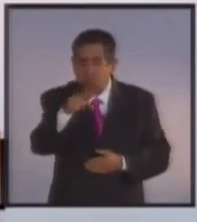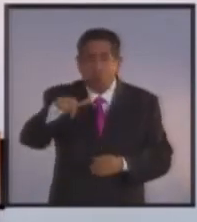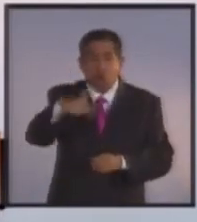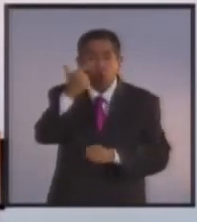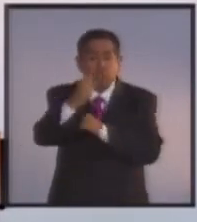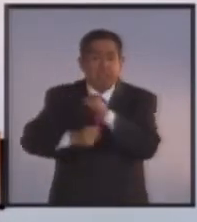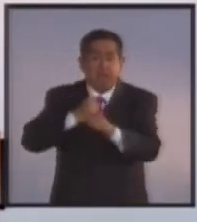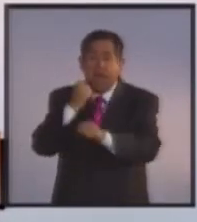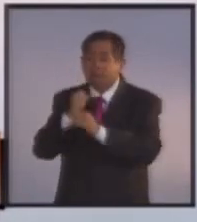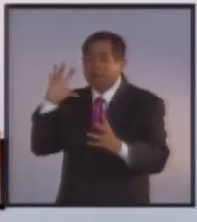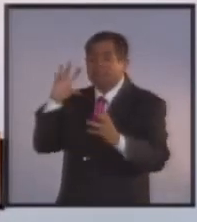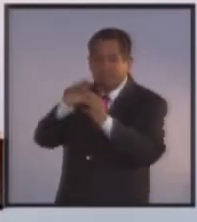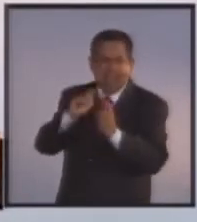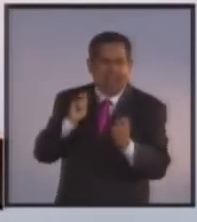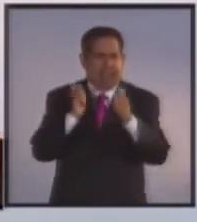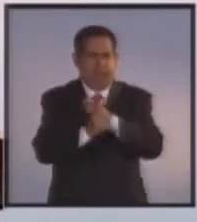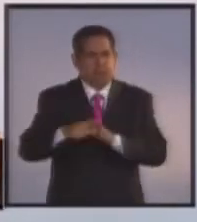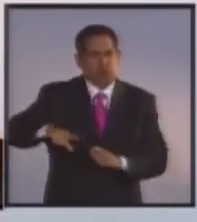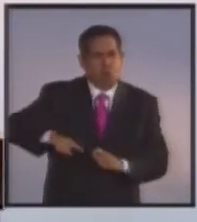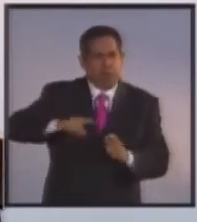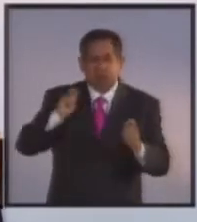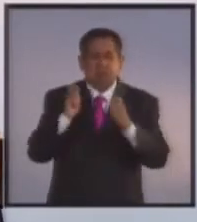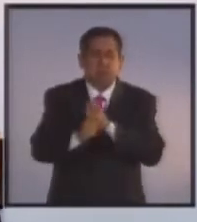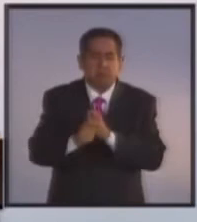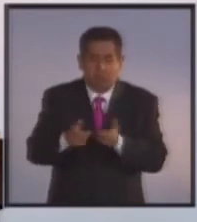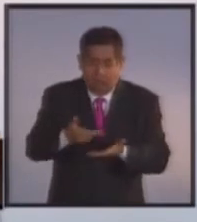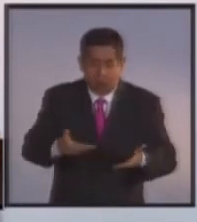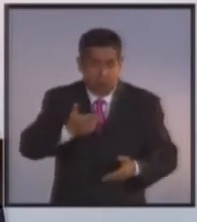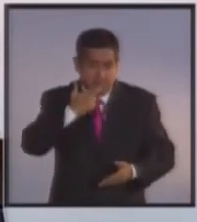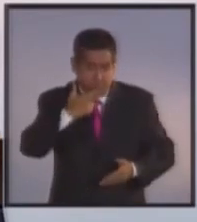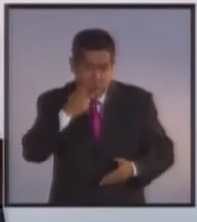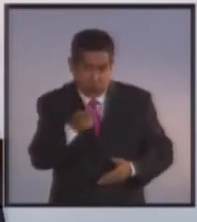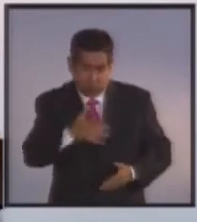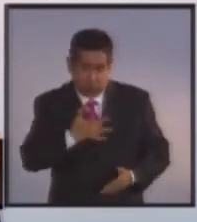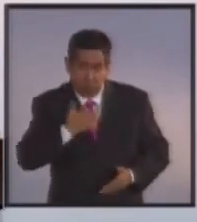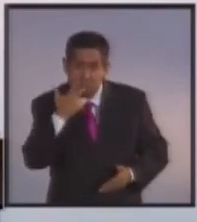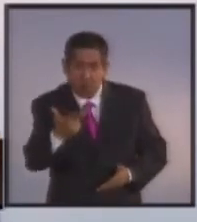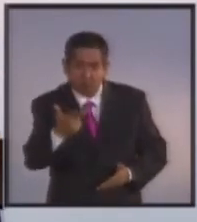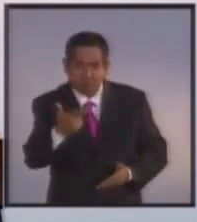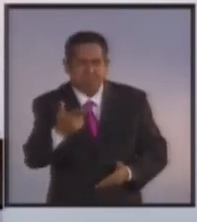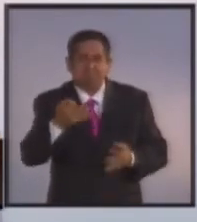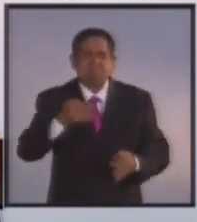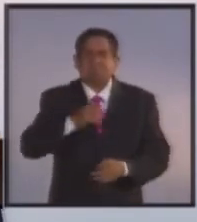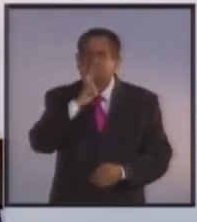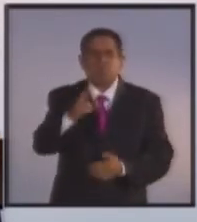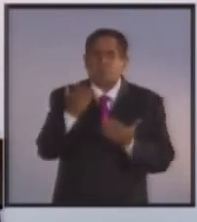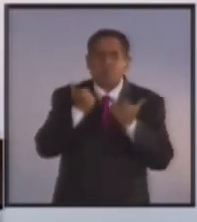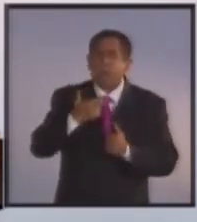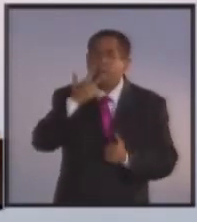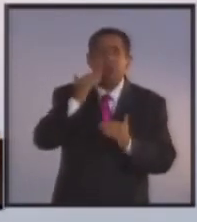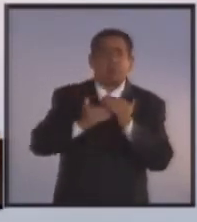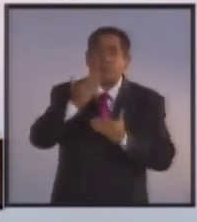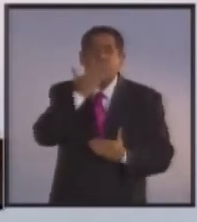12 años de haber dado pasos en la transición democrática de nuestro país, hoy estás mejor. Y la respuesta, seguro estoy, es que no,